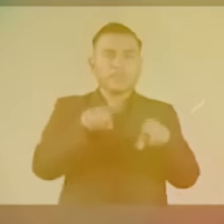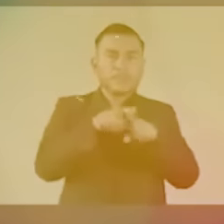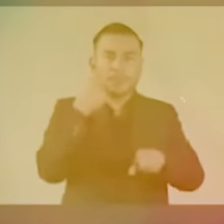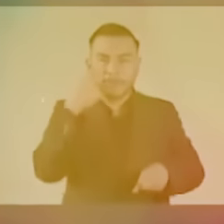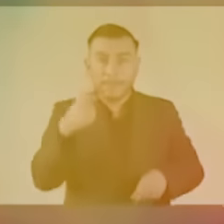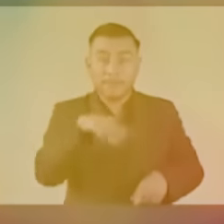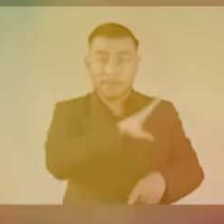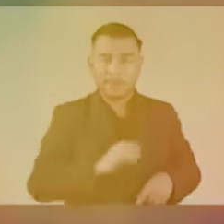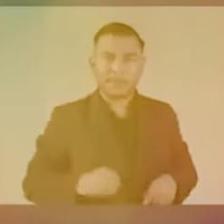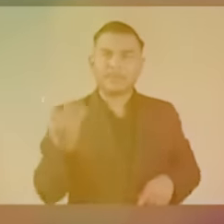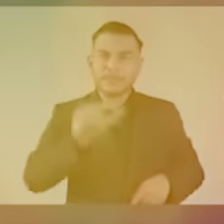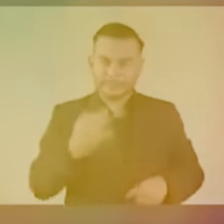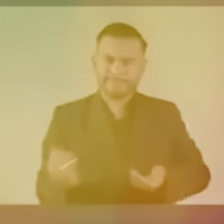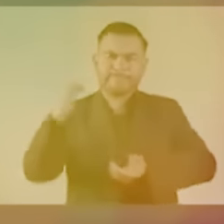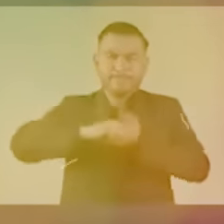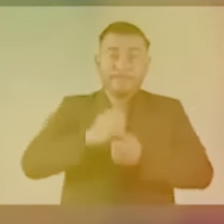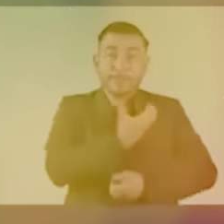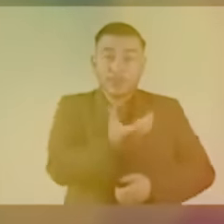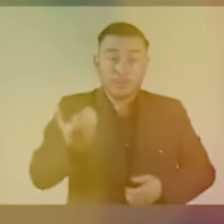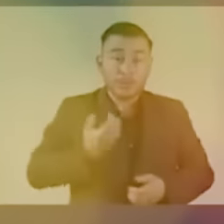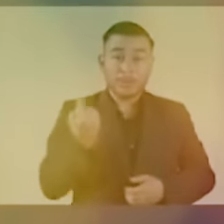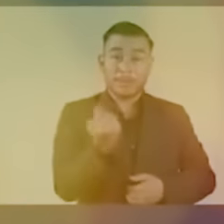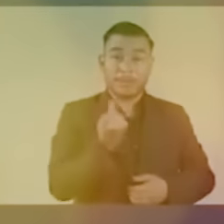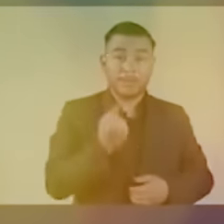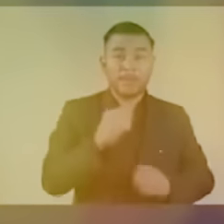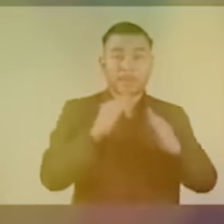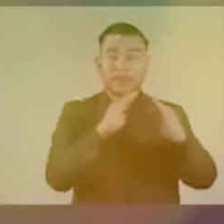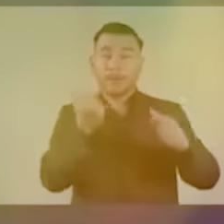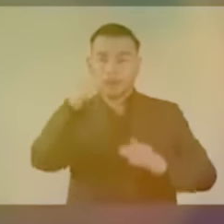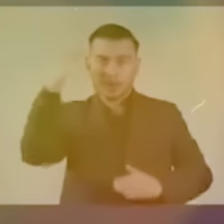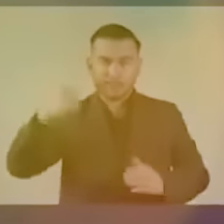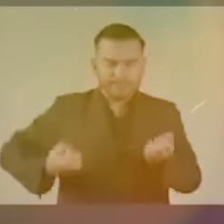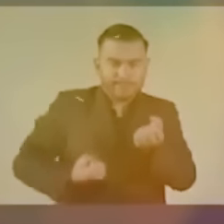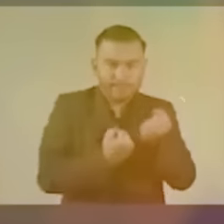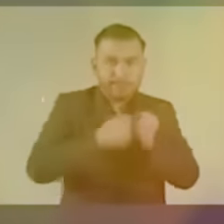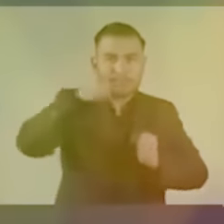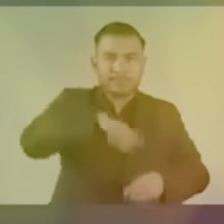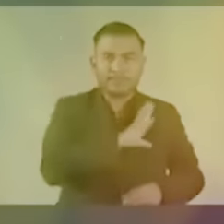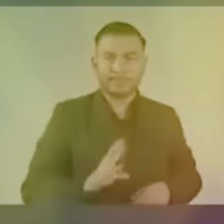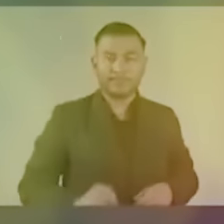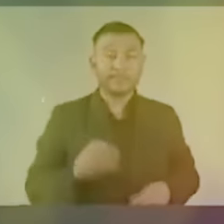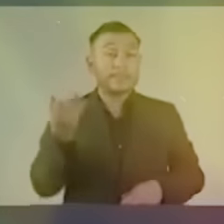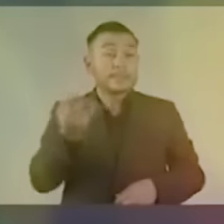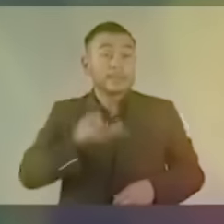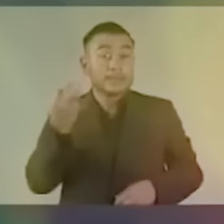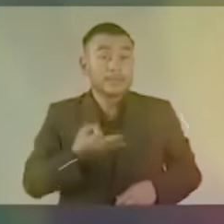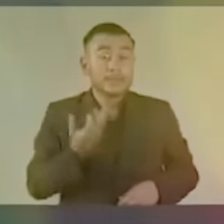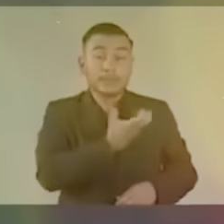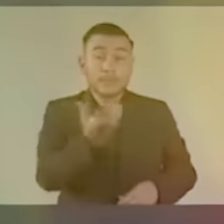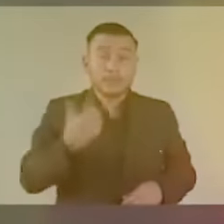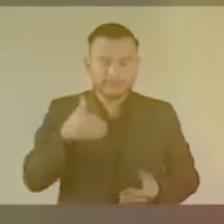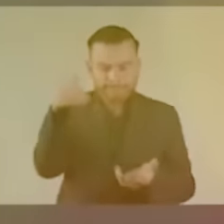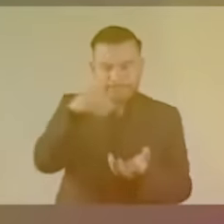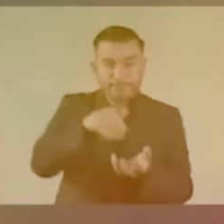Salvador también deben unirse. Todo ese talento que está allá debe apoyar lo que podamos hacer acá. Debemos invertir en nuestros